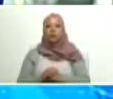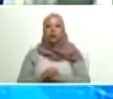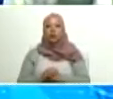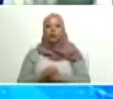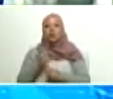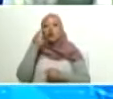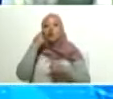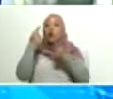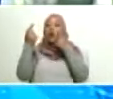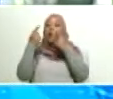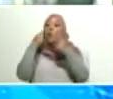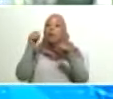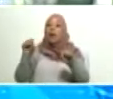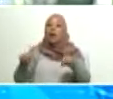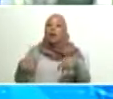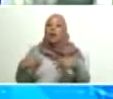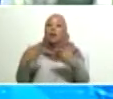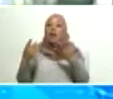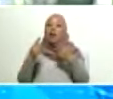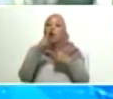regalos para ver.